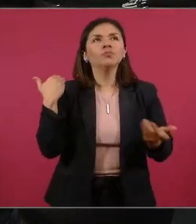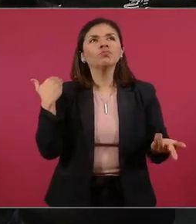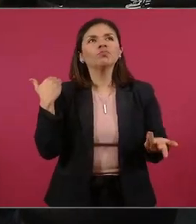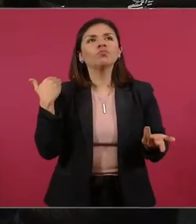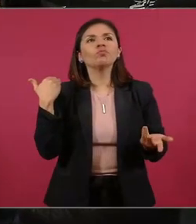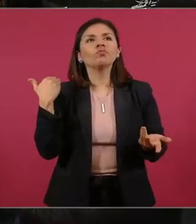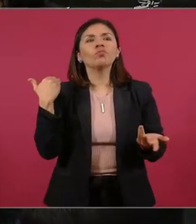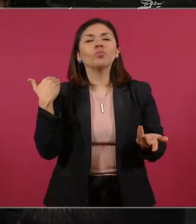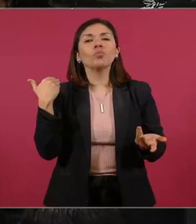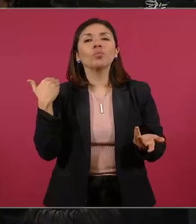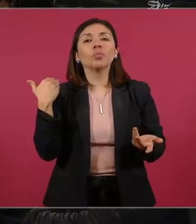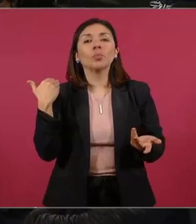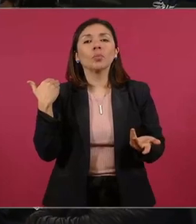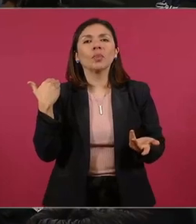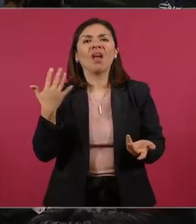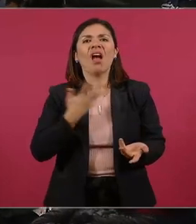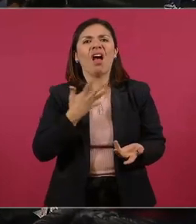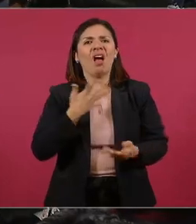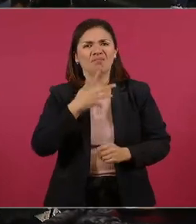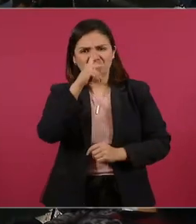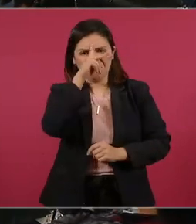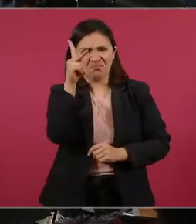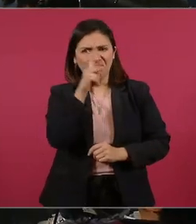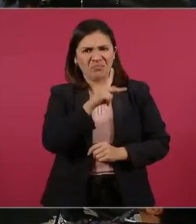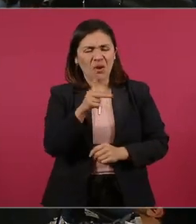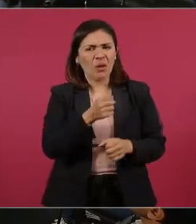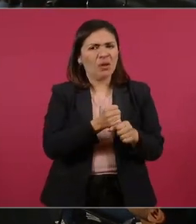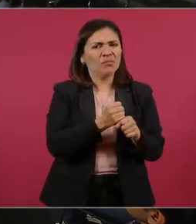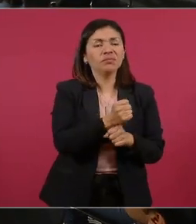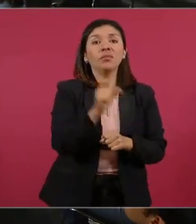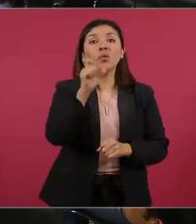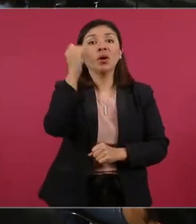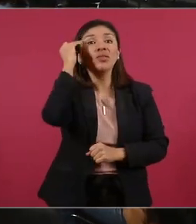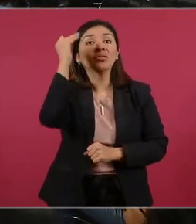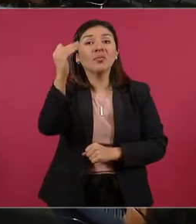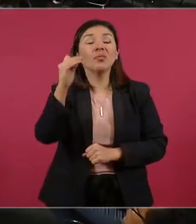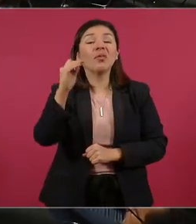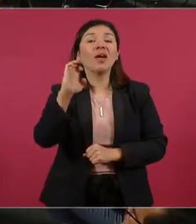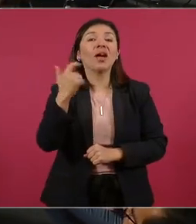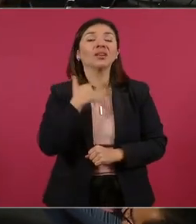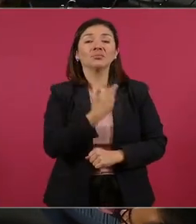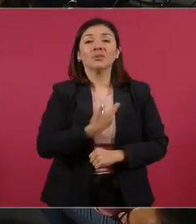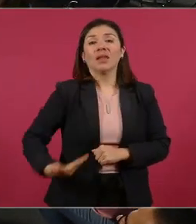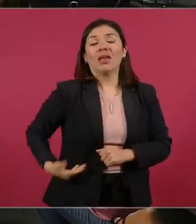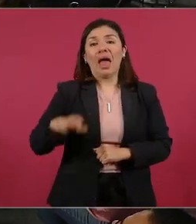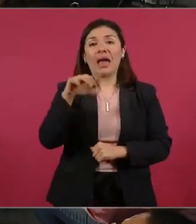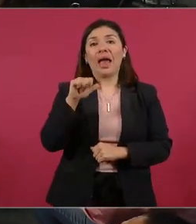estaban los ajusticiamientos en la época de Calderón,